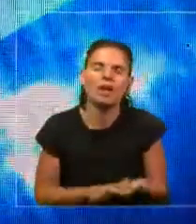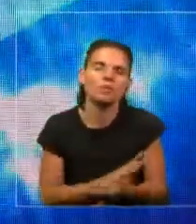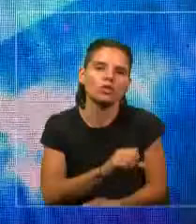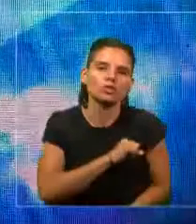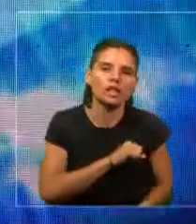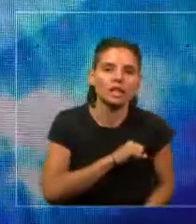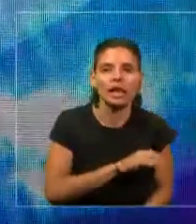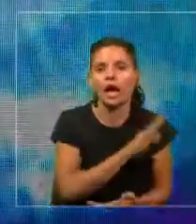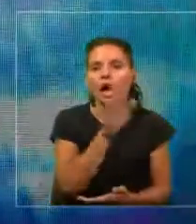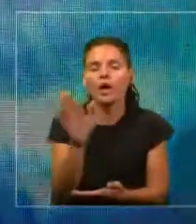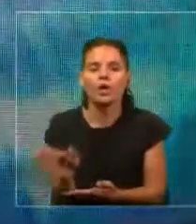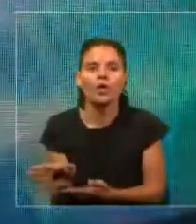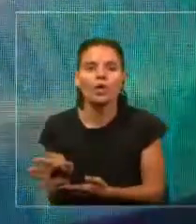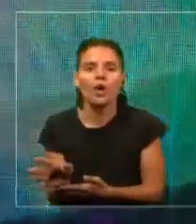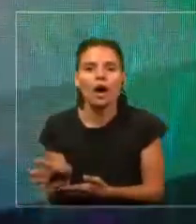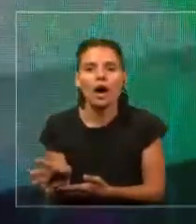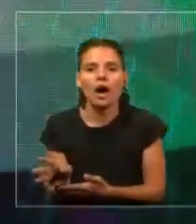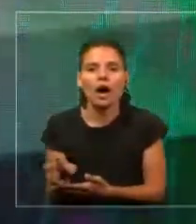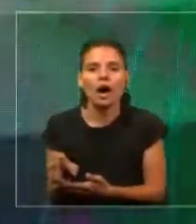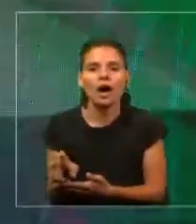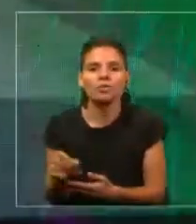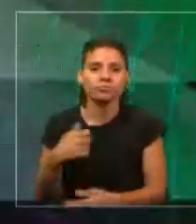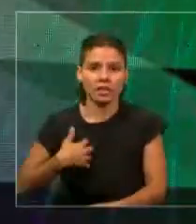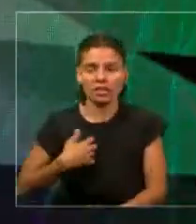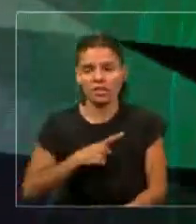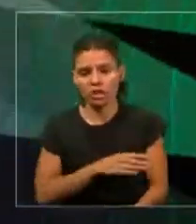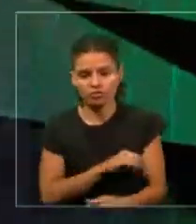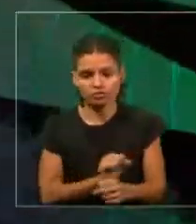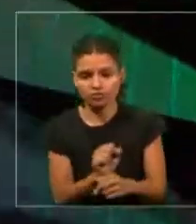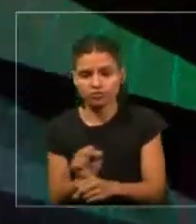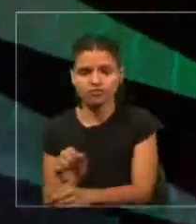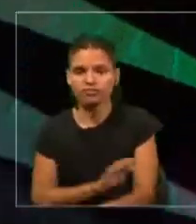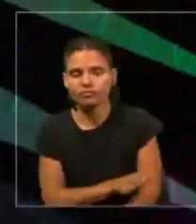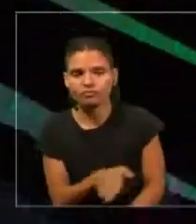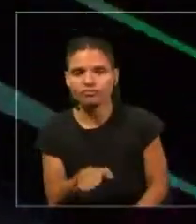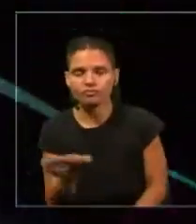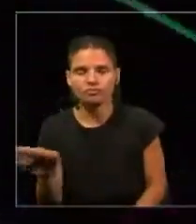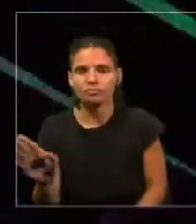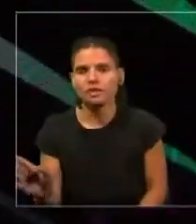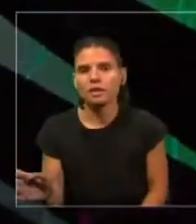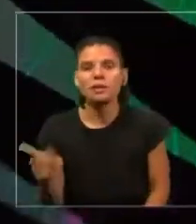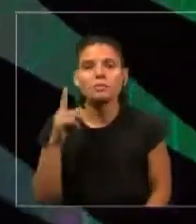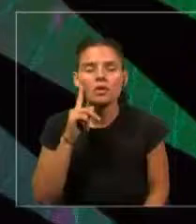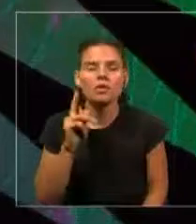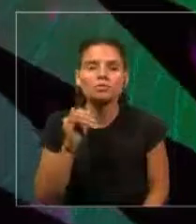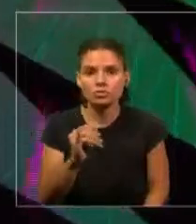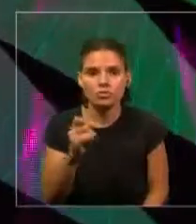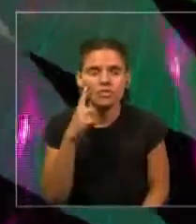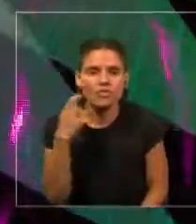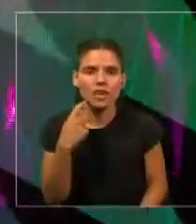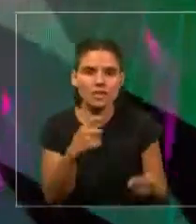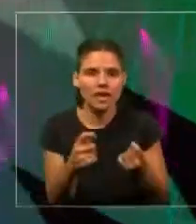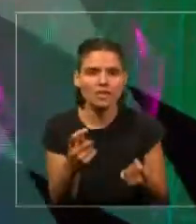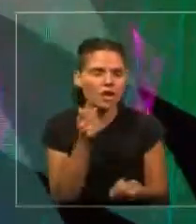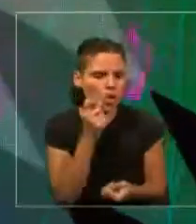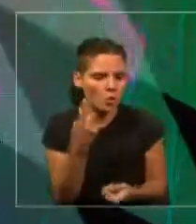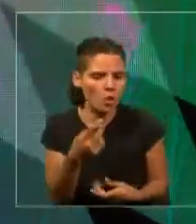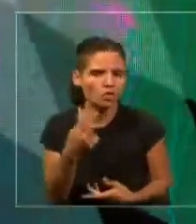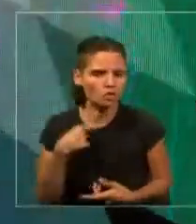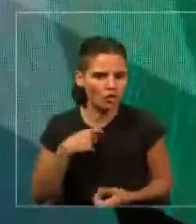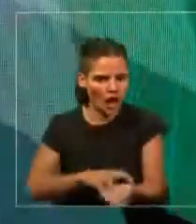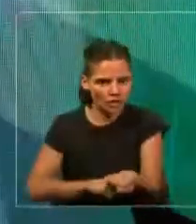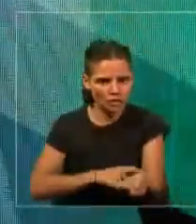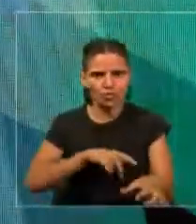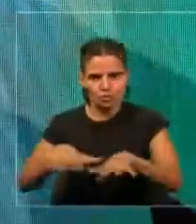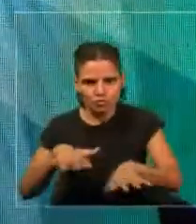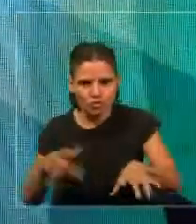Santiago a Mendoza, por ejemplo, pero que va a seguir de manera continua a tratar nuestros comportamientos dentro del vehículo,